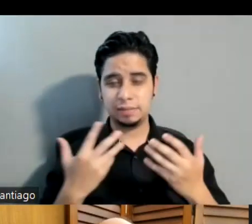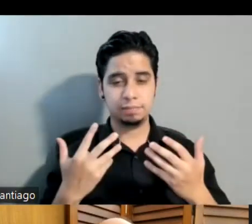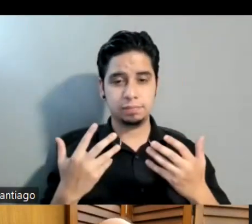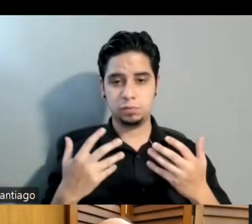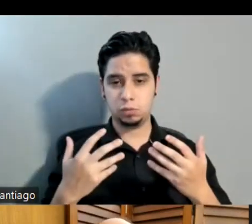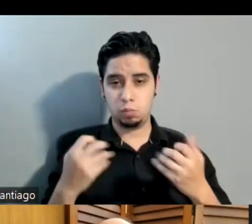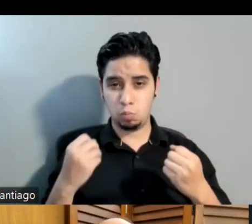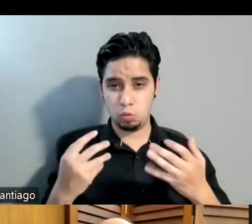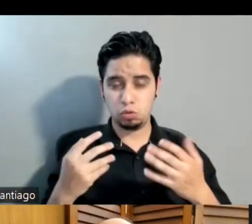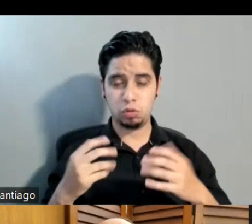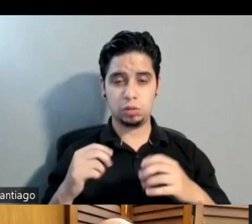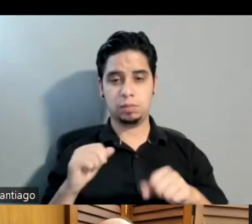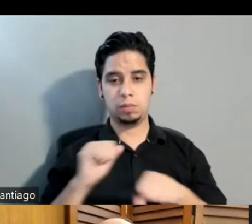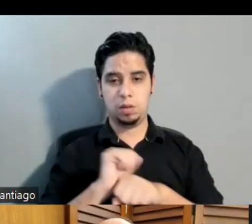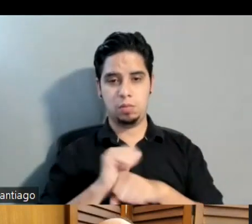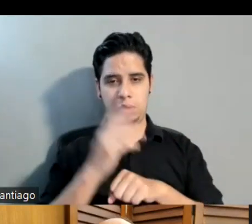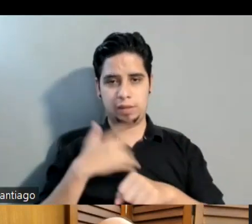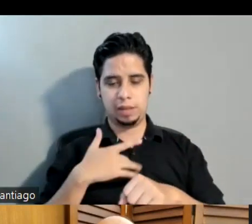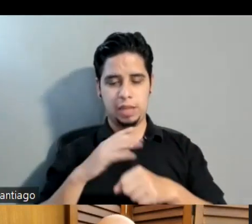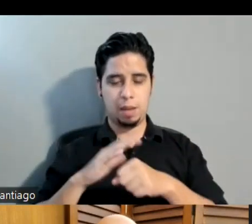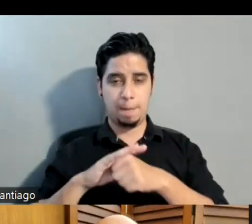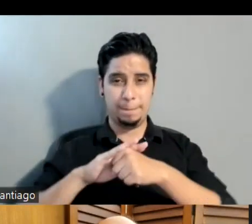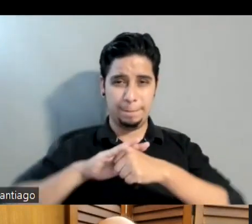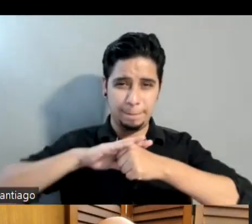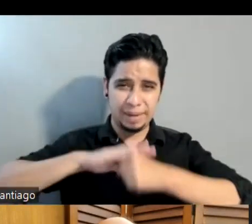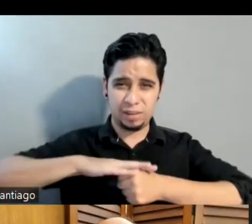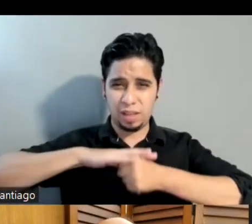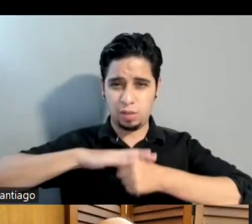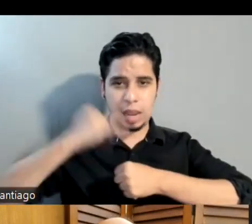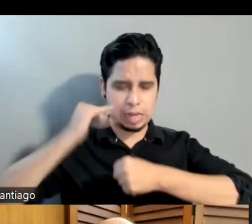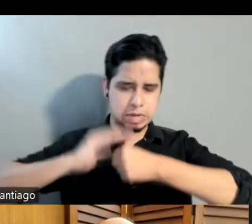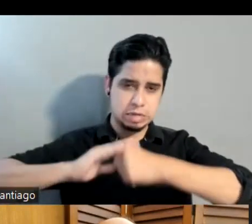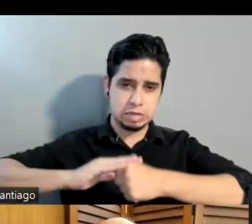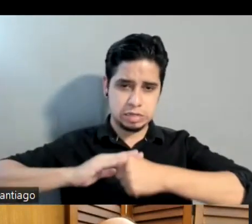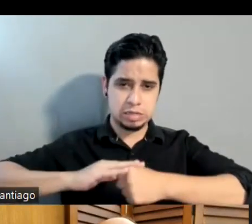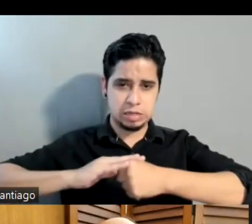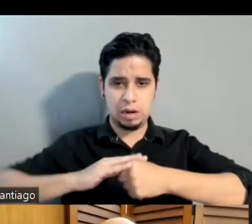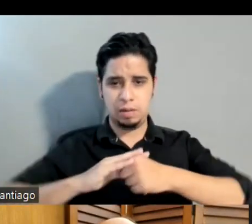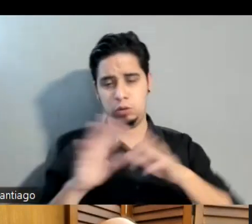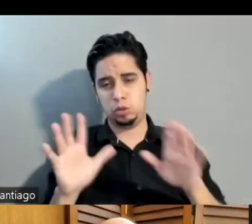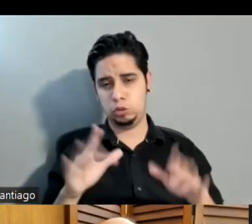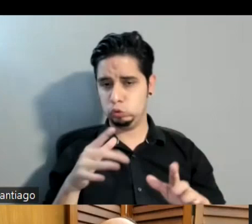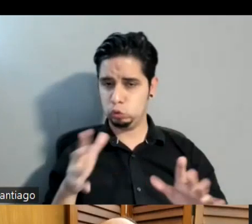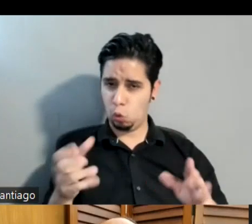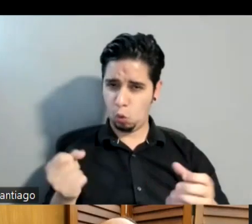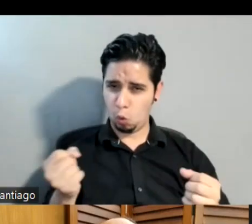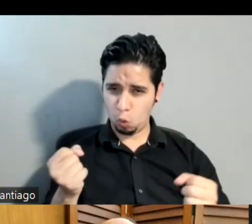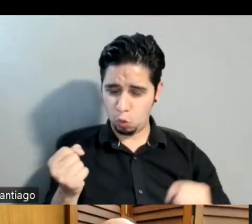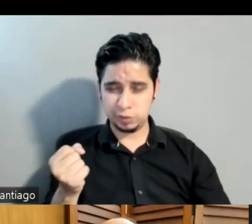mucho trabajo porque como que me estaba forzando las ideas, y entonces como que yo dije, espérate,